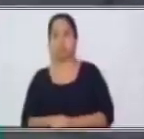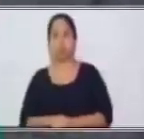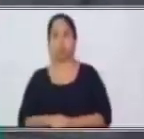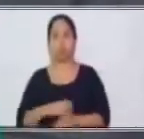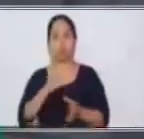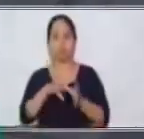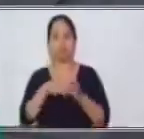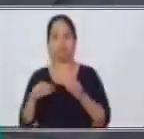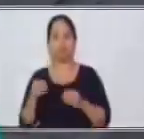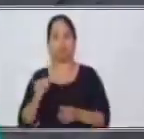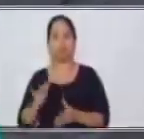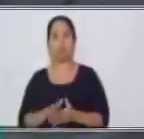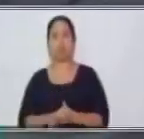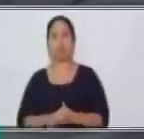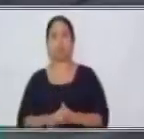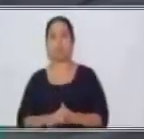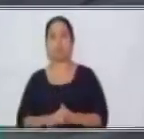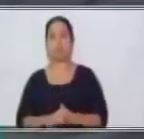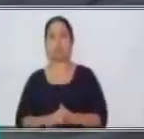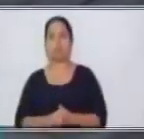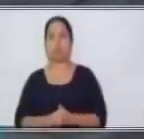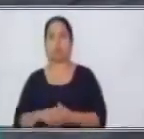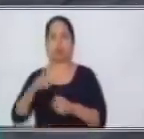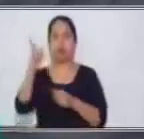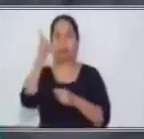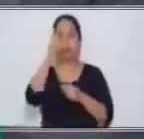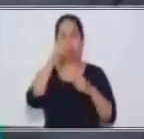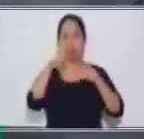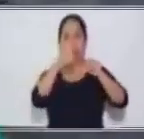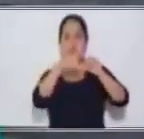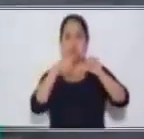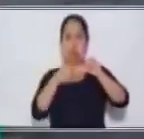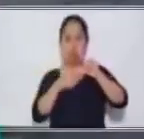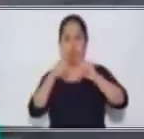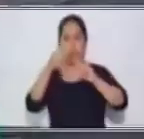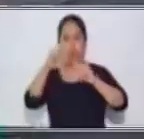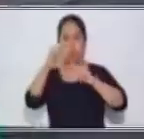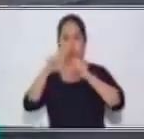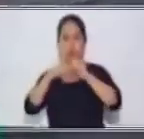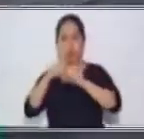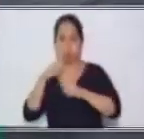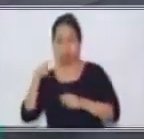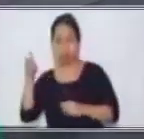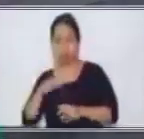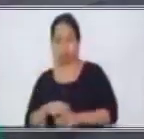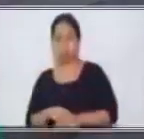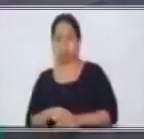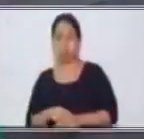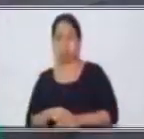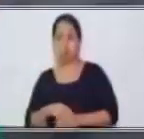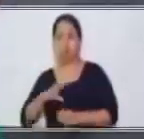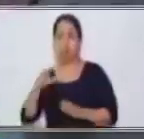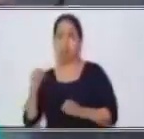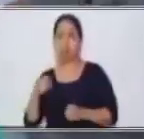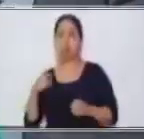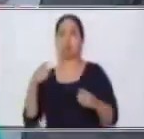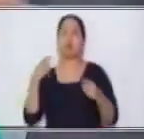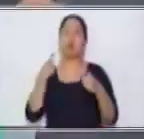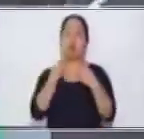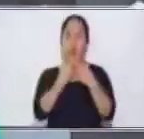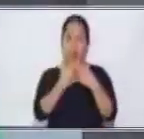cateto adyacente al ángulo alfa. Mire, va a ser X dividido